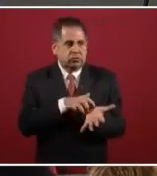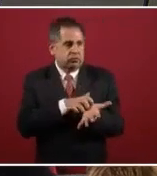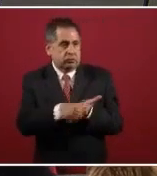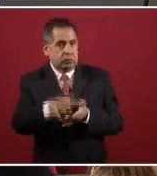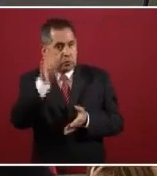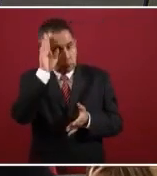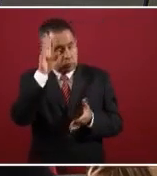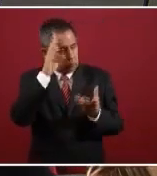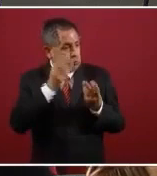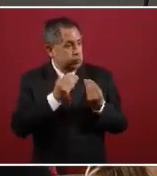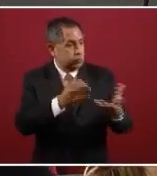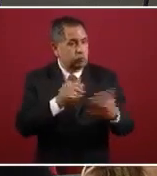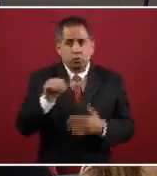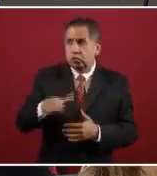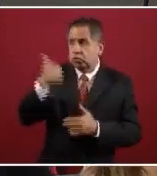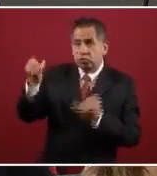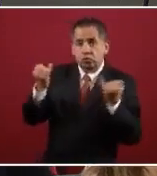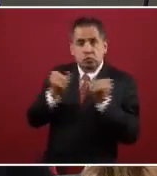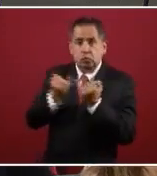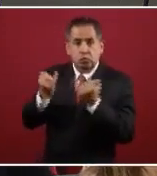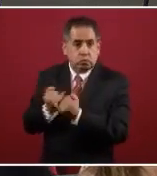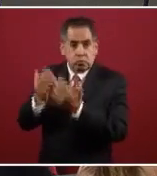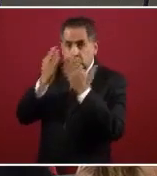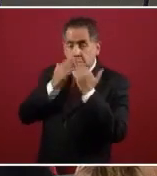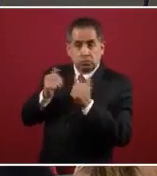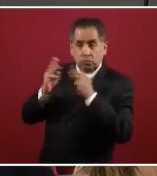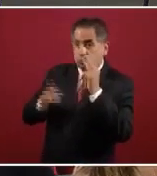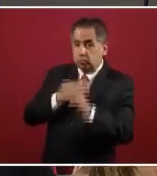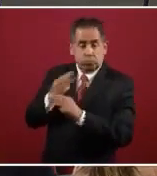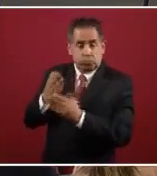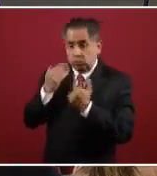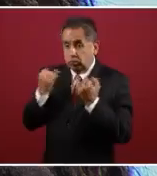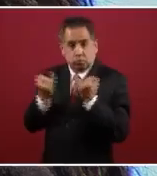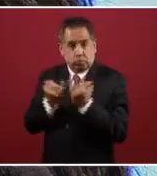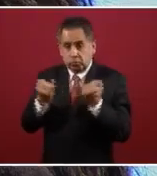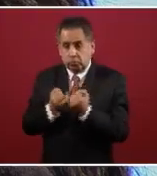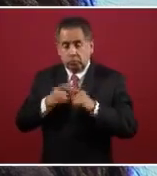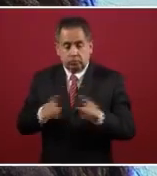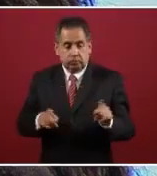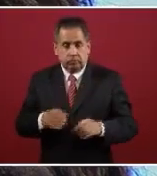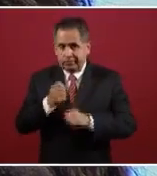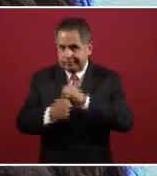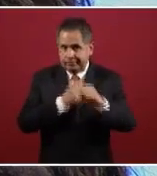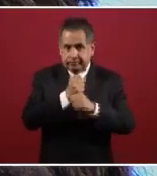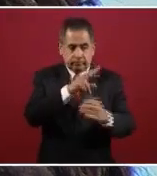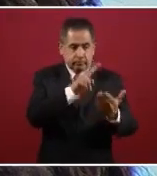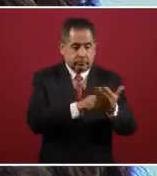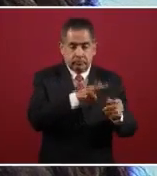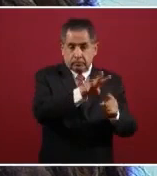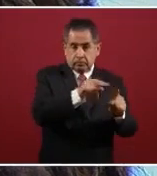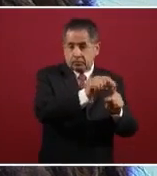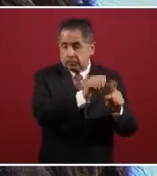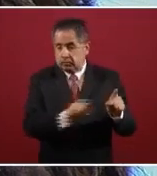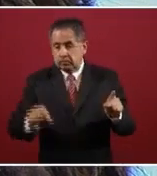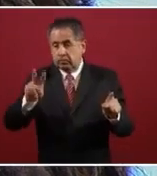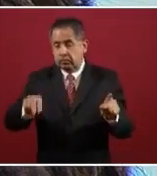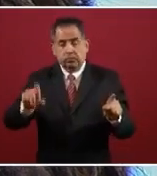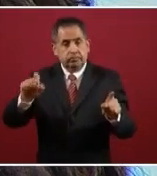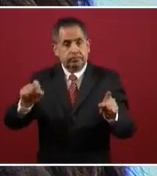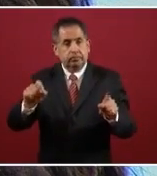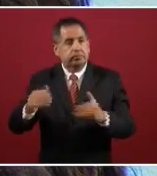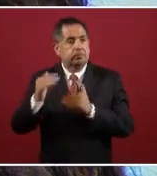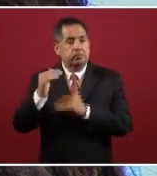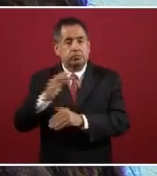espacial. No hay otro. Estamos hablando entre 2019 y 2020 tener 1 millón